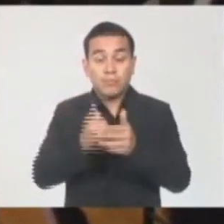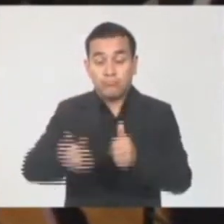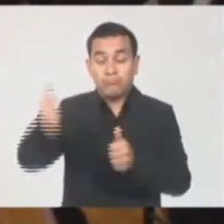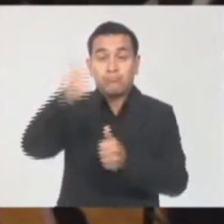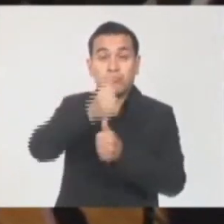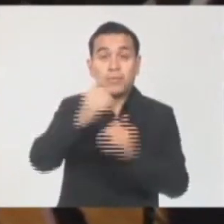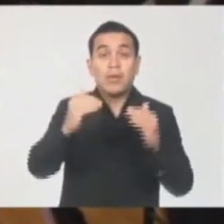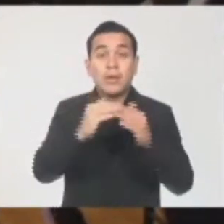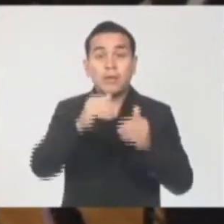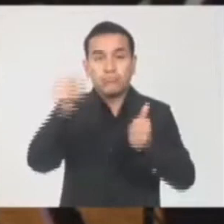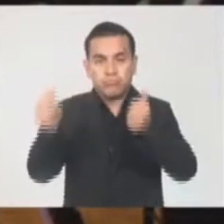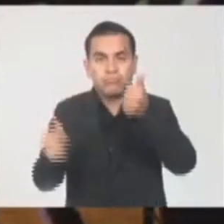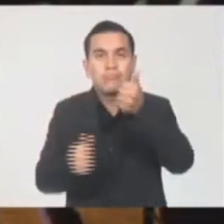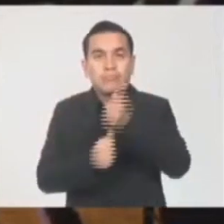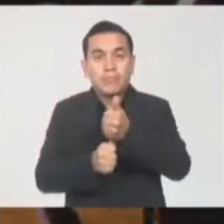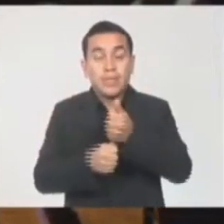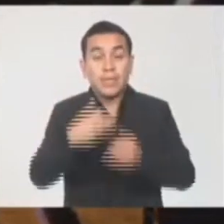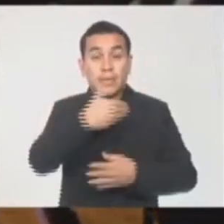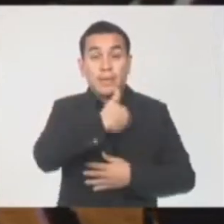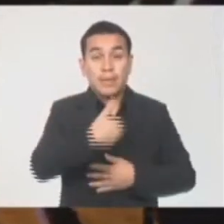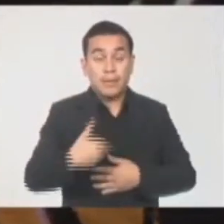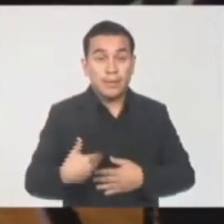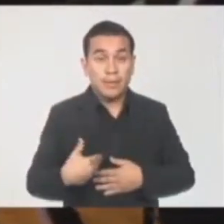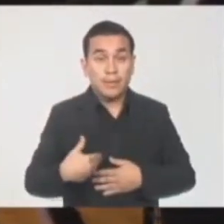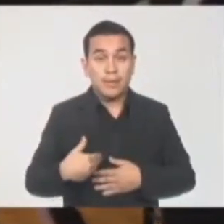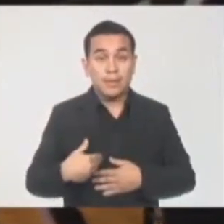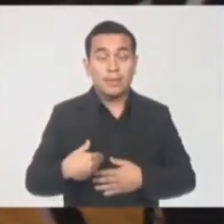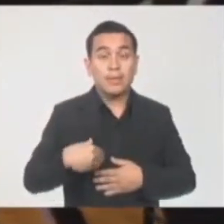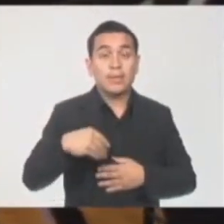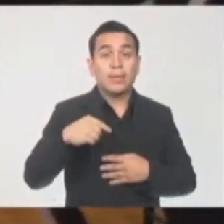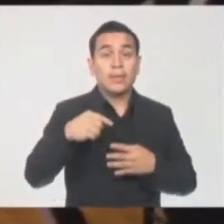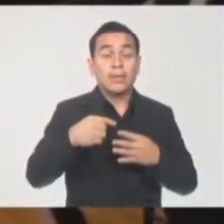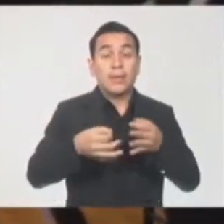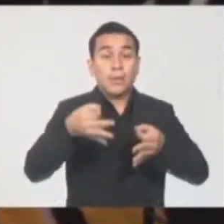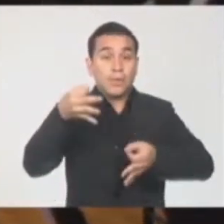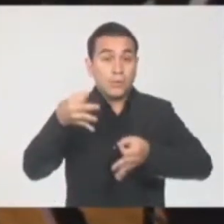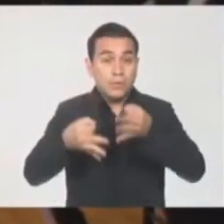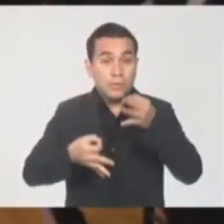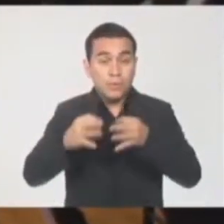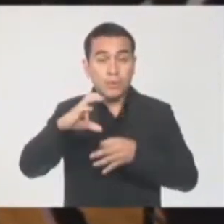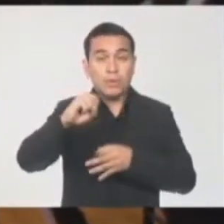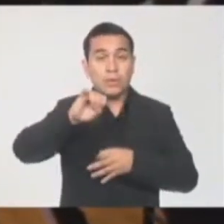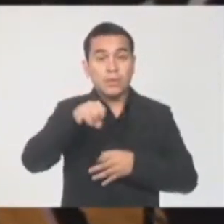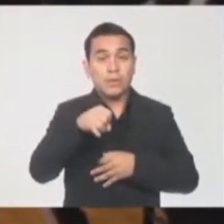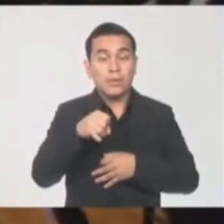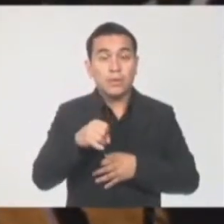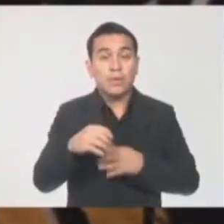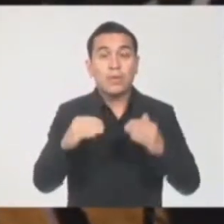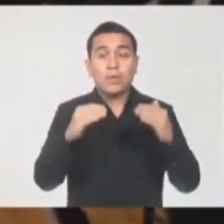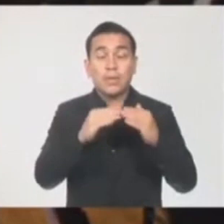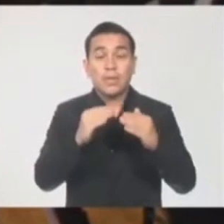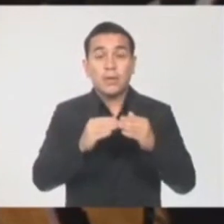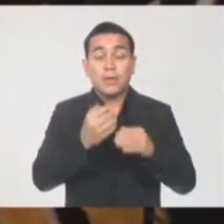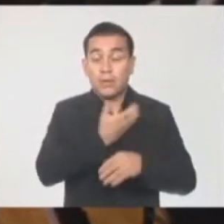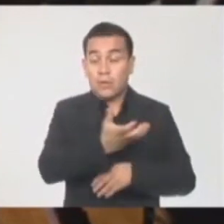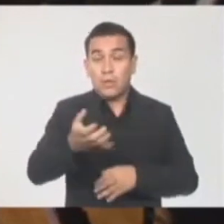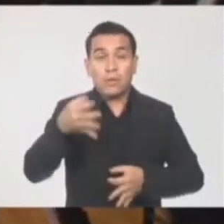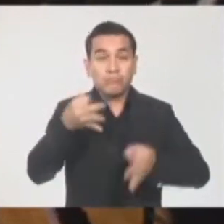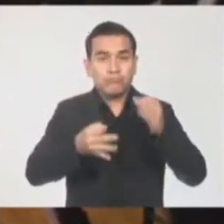suplentes. Señor presidente de la Corte Suprema de Justicia, Óscar Alberto López Jerez, y señores magistrados.